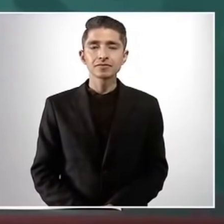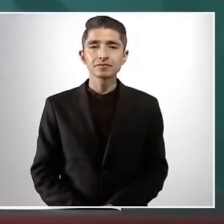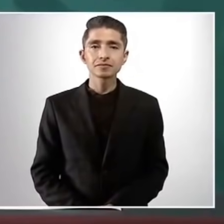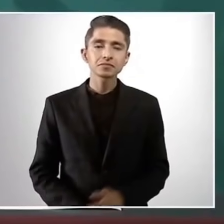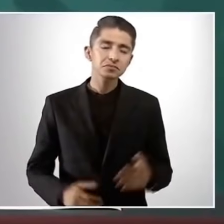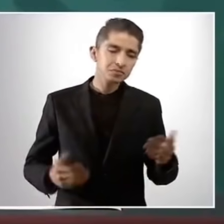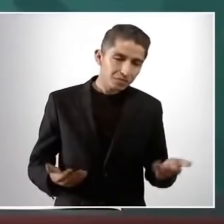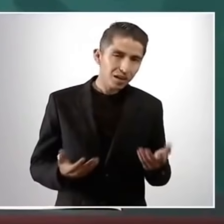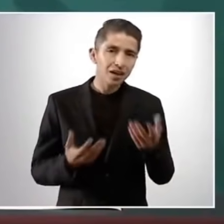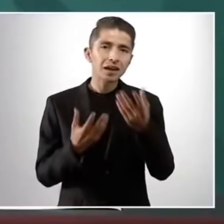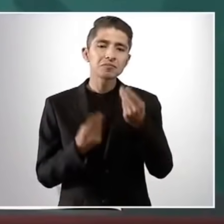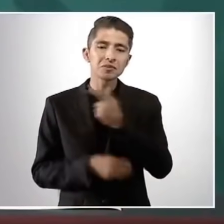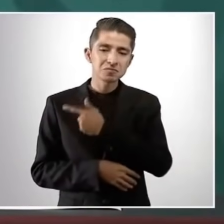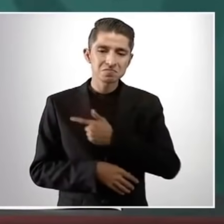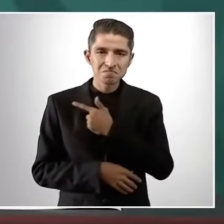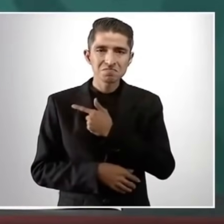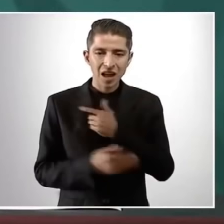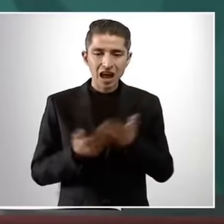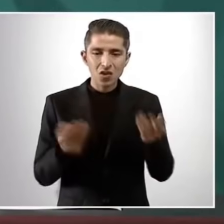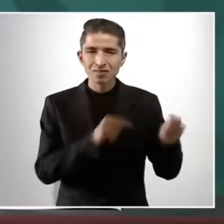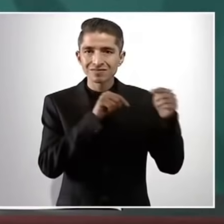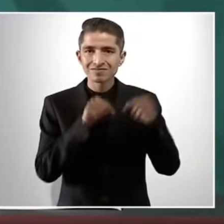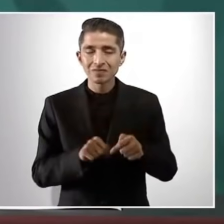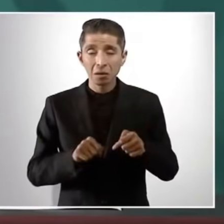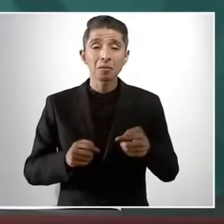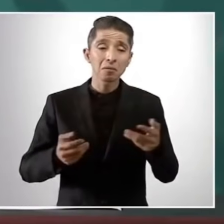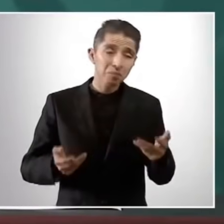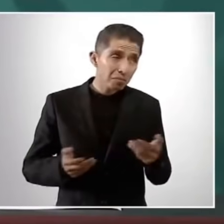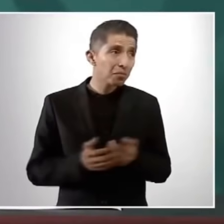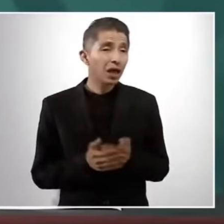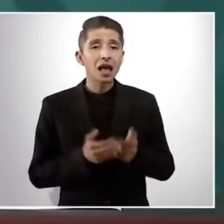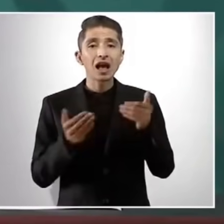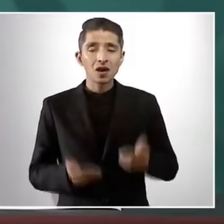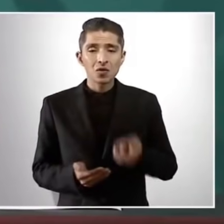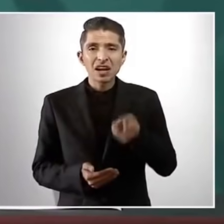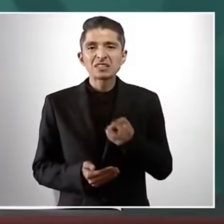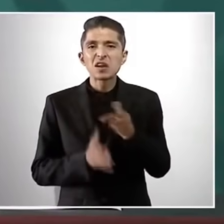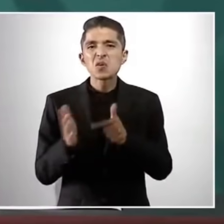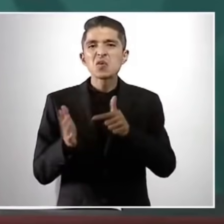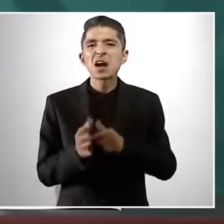Nos da mucho gusto estar aquí en este Palacio de Gobierno